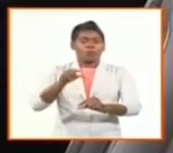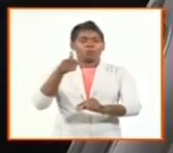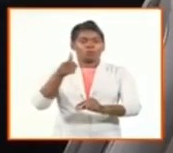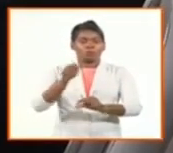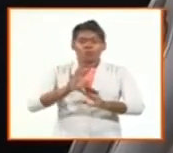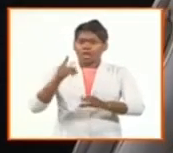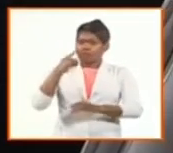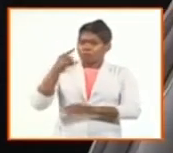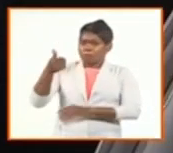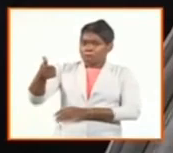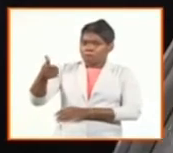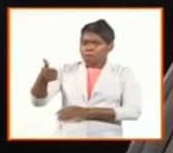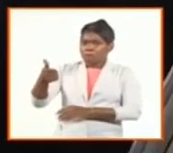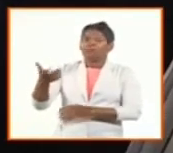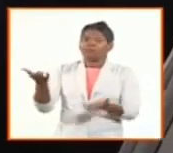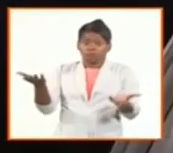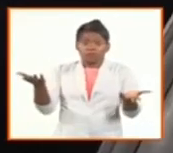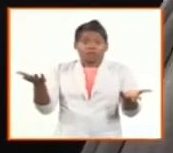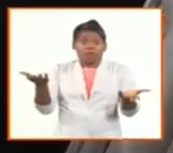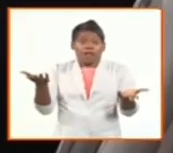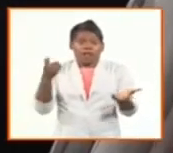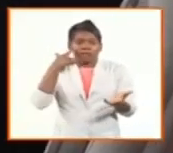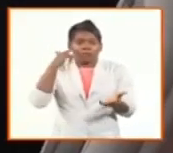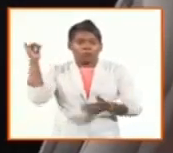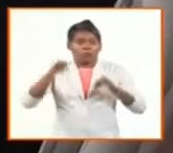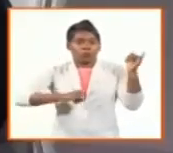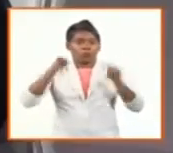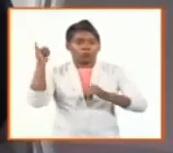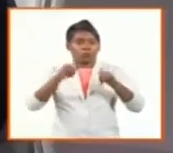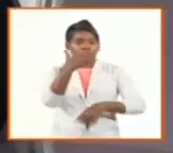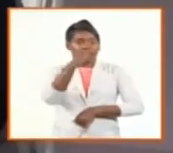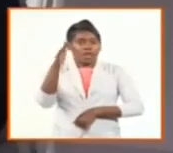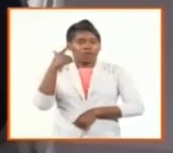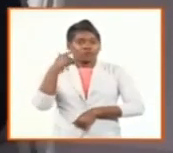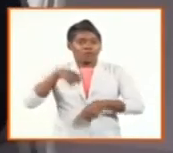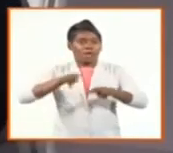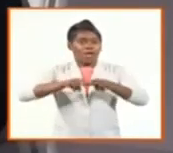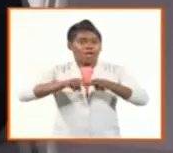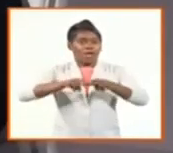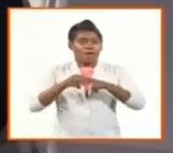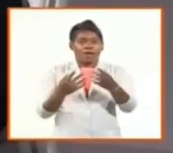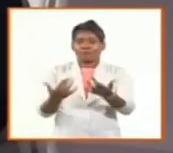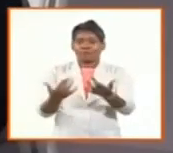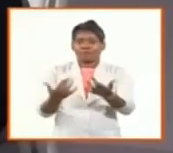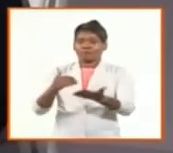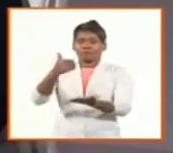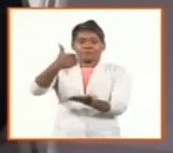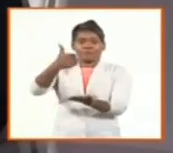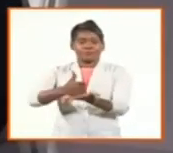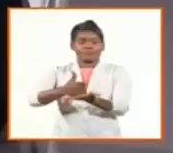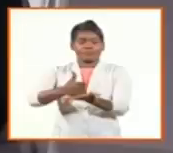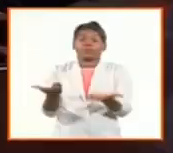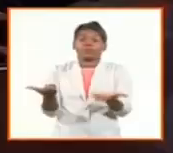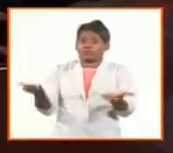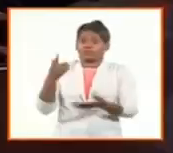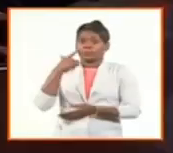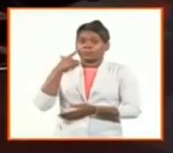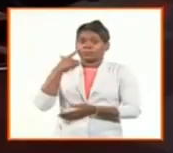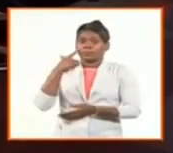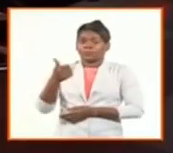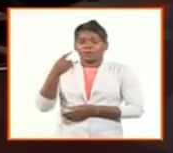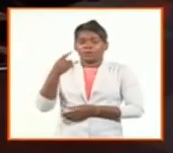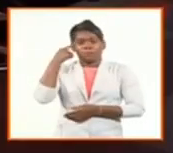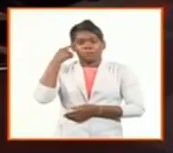ve un poco los Se turistas nota, se nota, por la claro. capital. Hemos estado avanzando en la recuperación y en la apertura de la economía. El Ministerio del Turismo va a estar con nosotros pronto también por